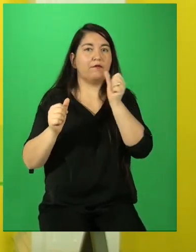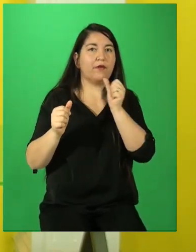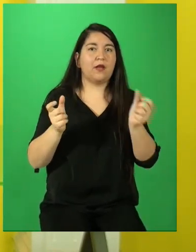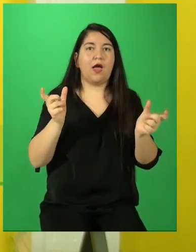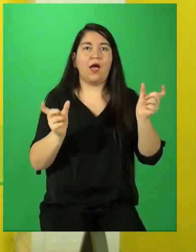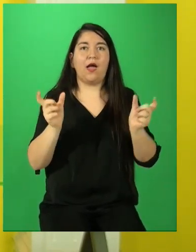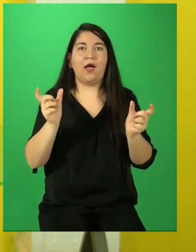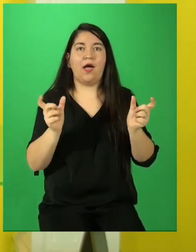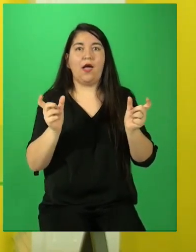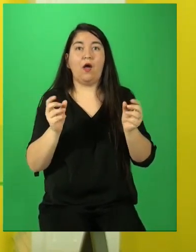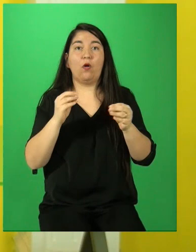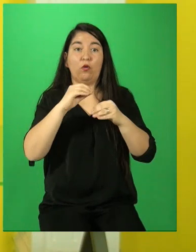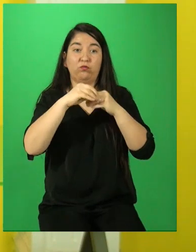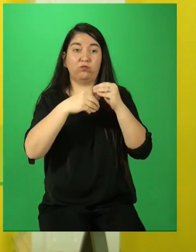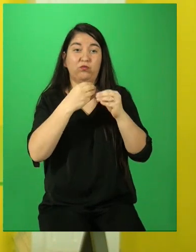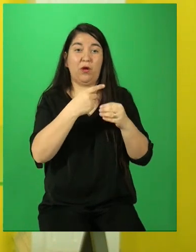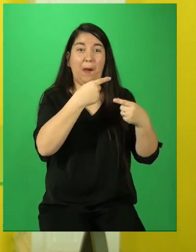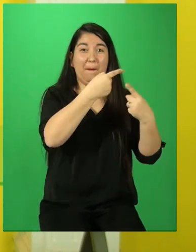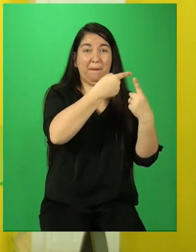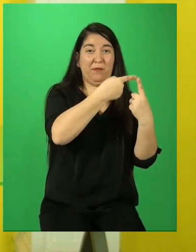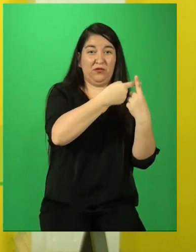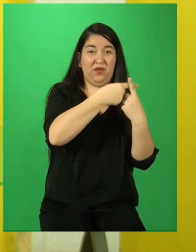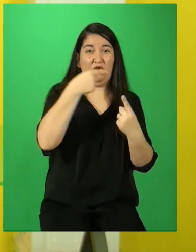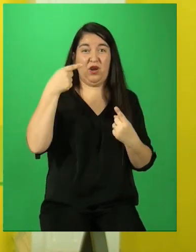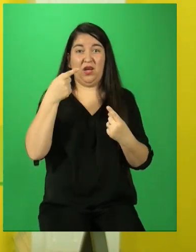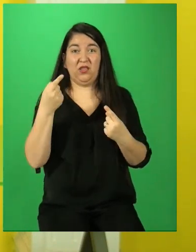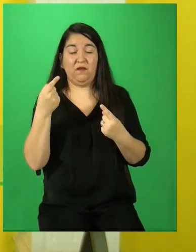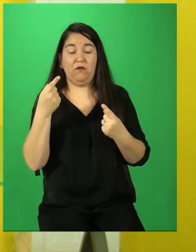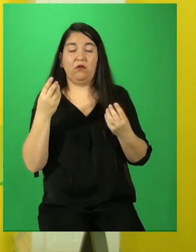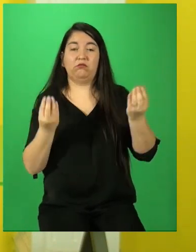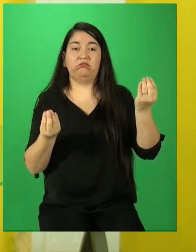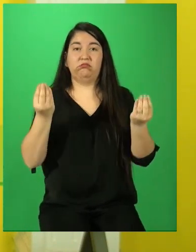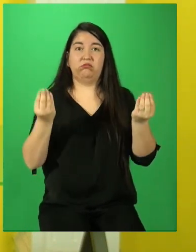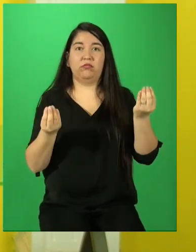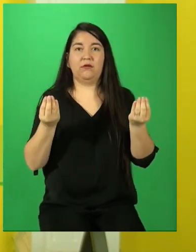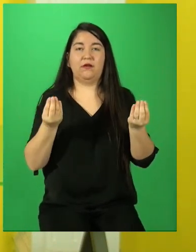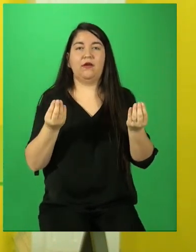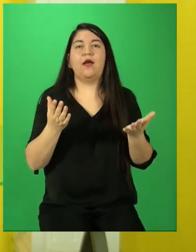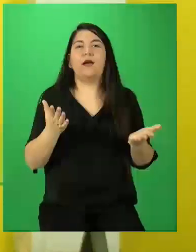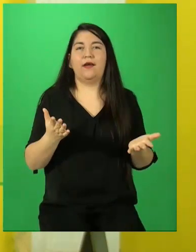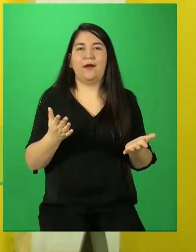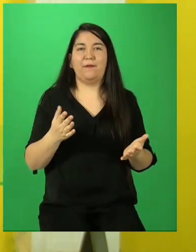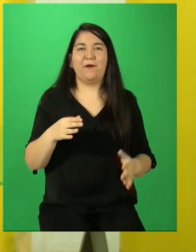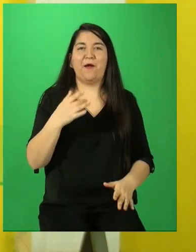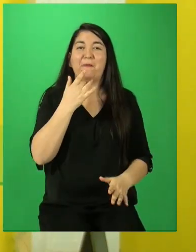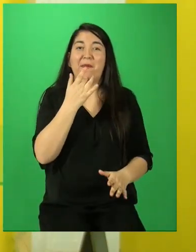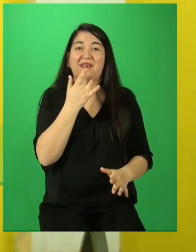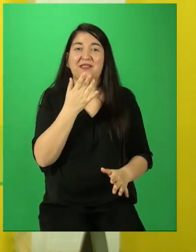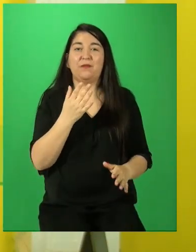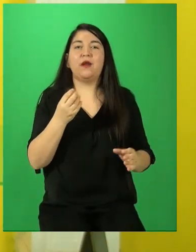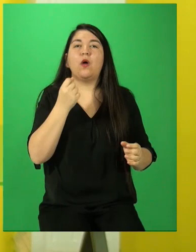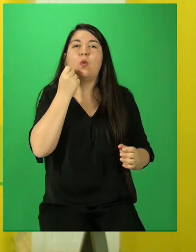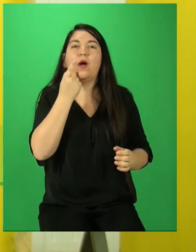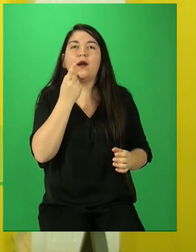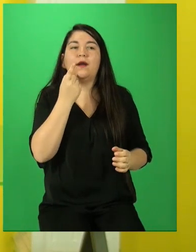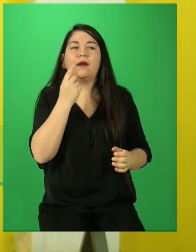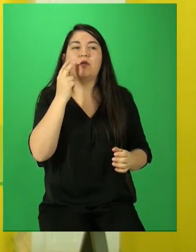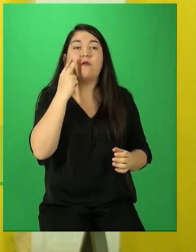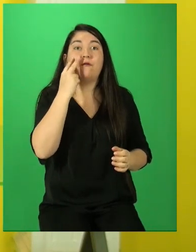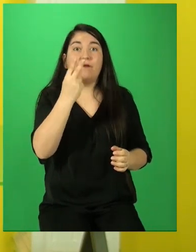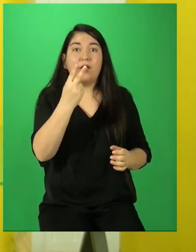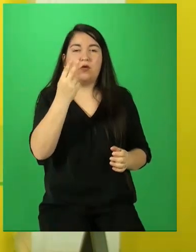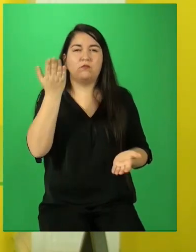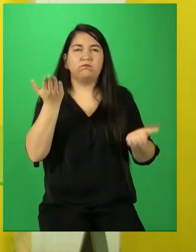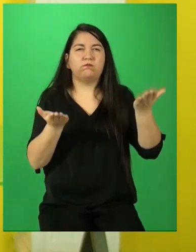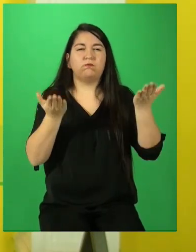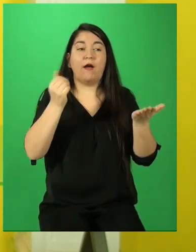ion-electrón y el método algebraico. En la que siempre se ocupa y la más simple es el método tanteo. Nosotros